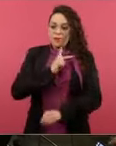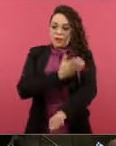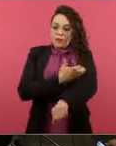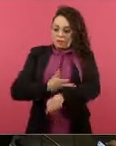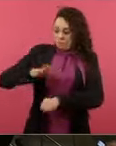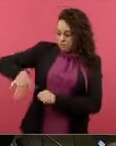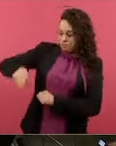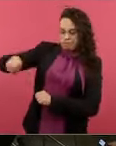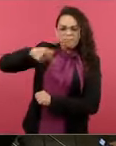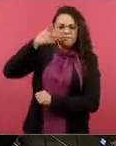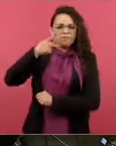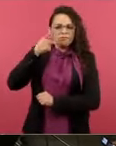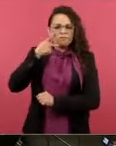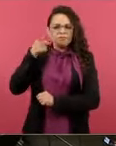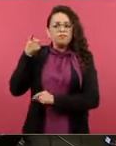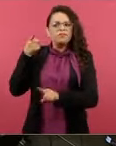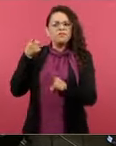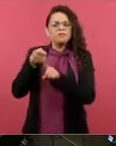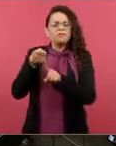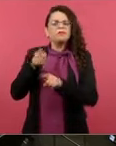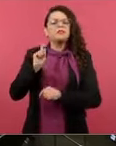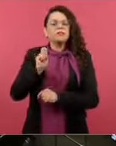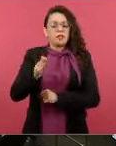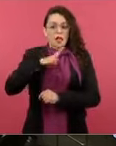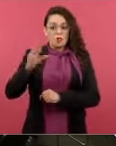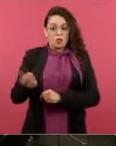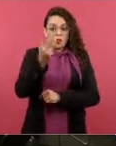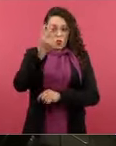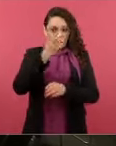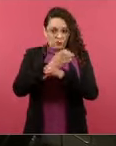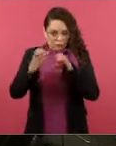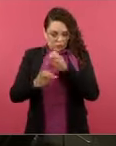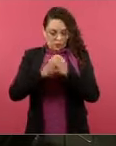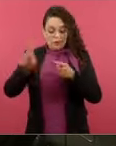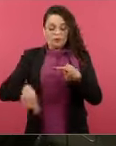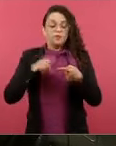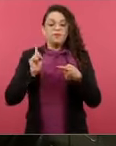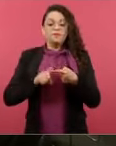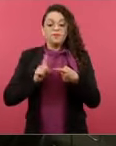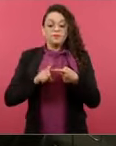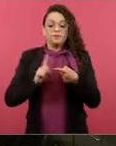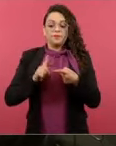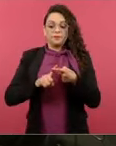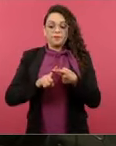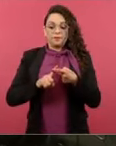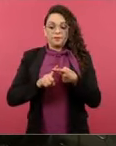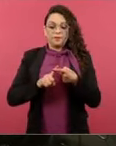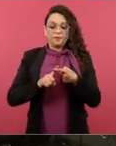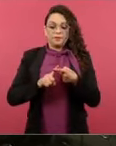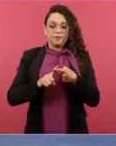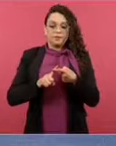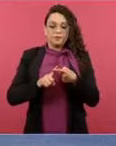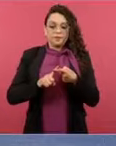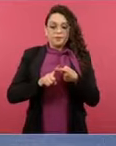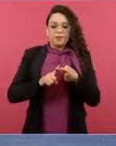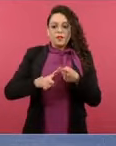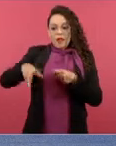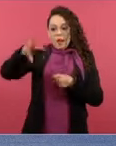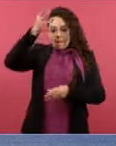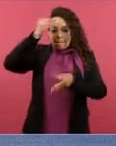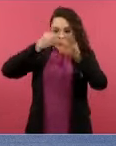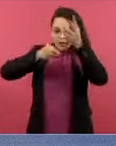pues aquí se retoman indudablemente dos. La primera, el aprendizaje-servicio, que es